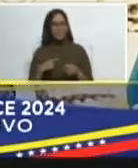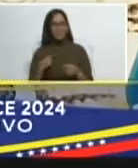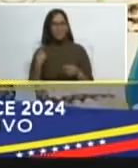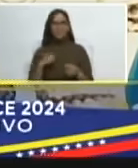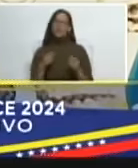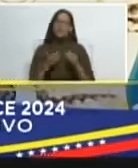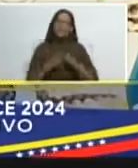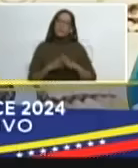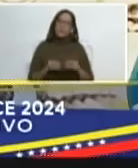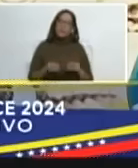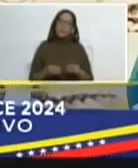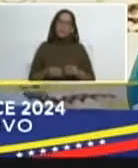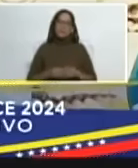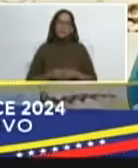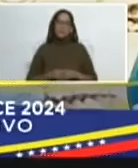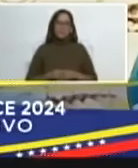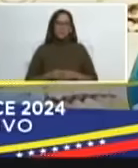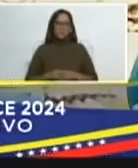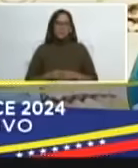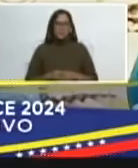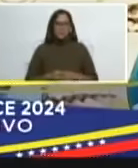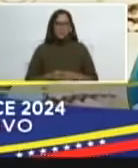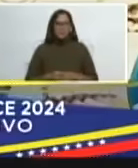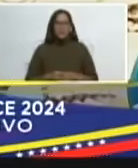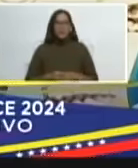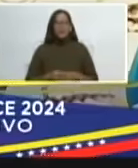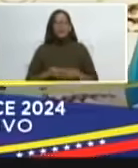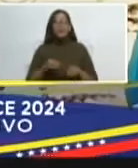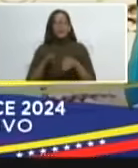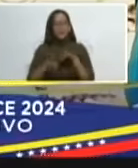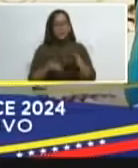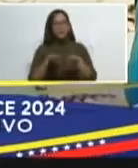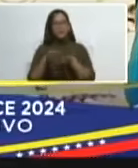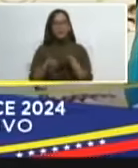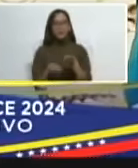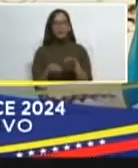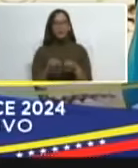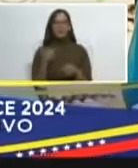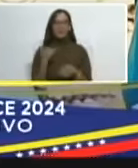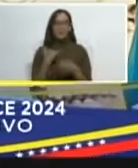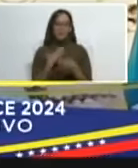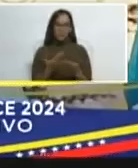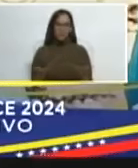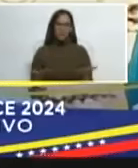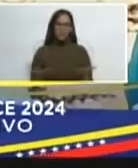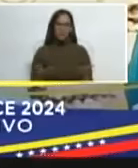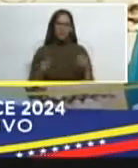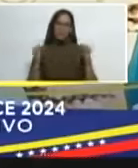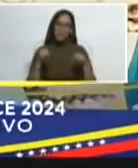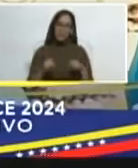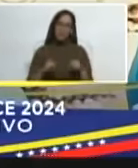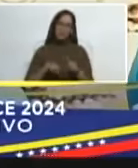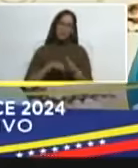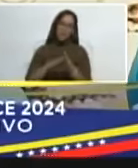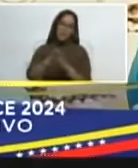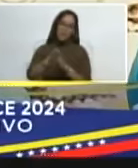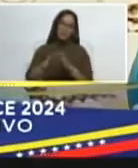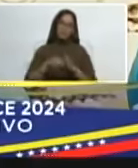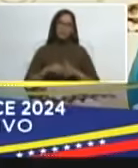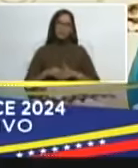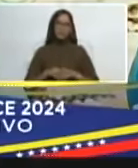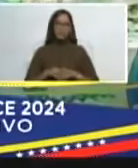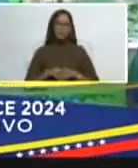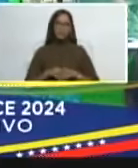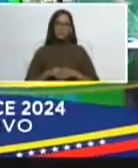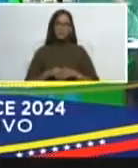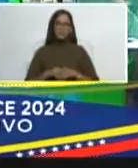todo. Para dar los grandes pasos que hay que dar de aquí en adelante,